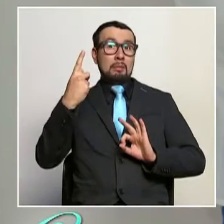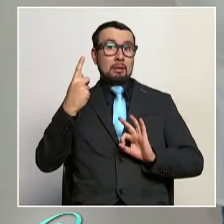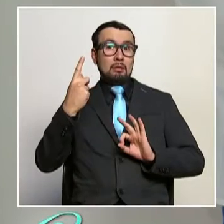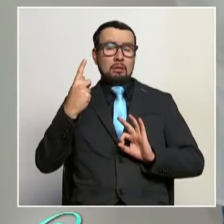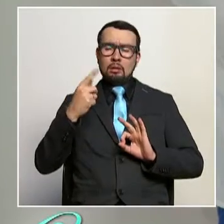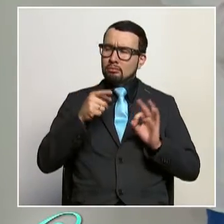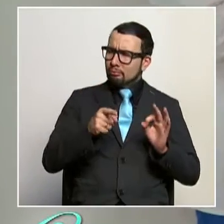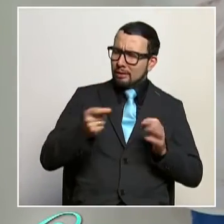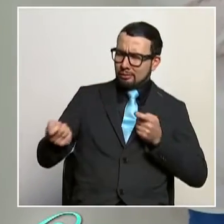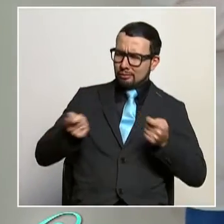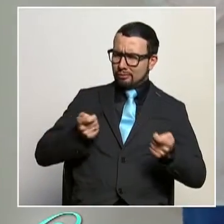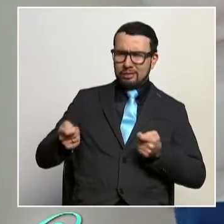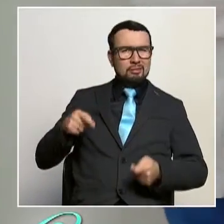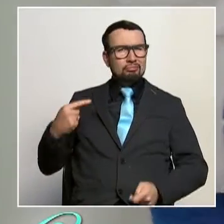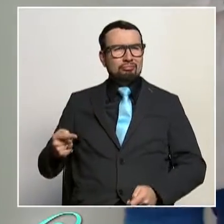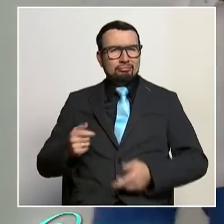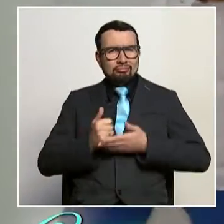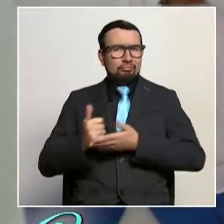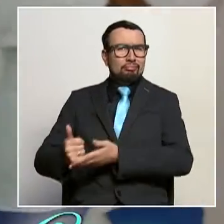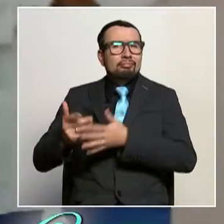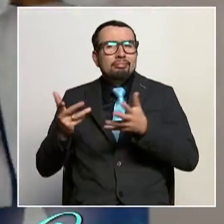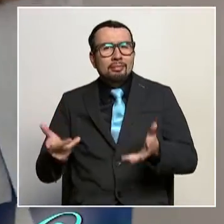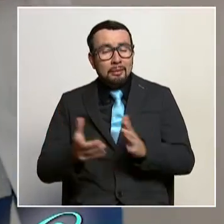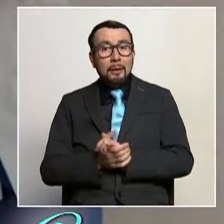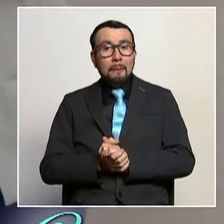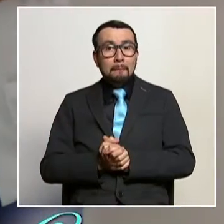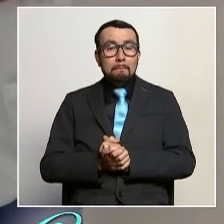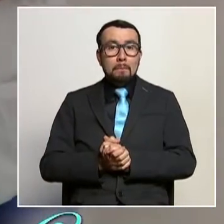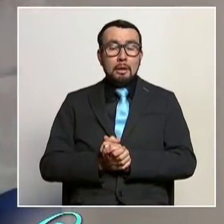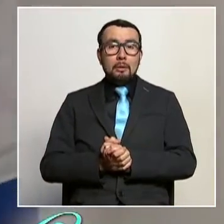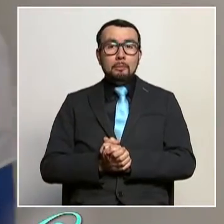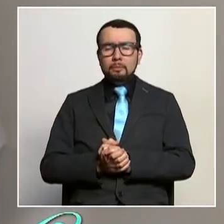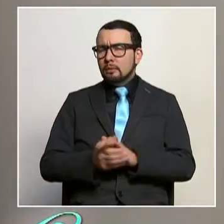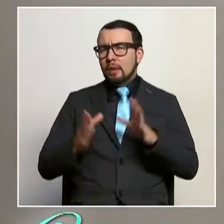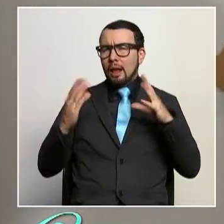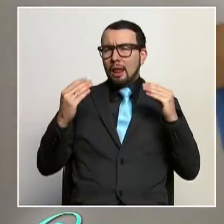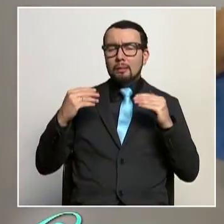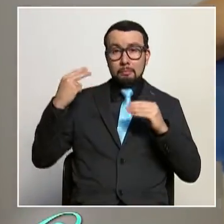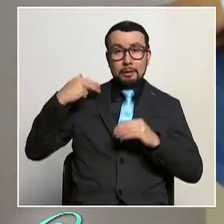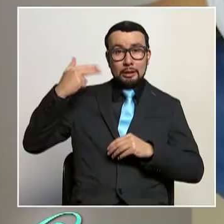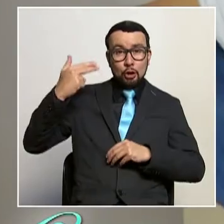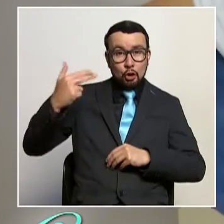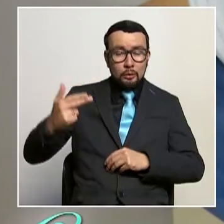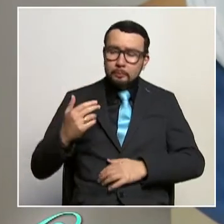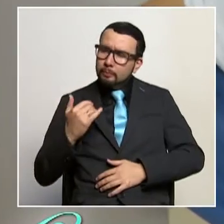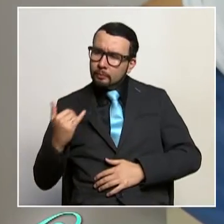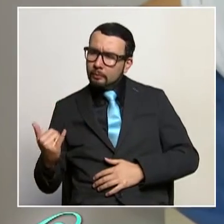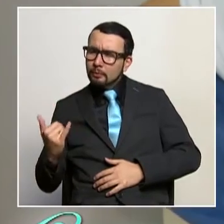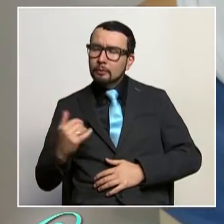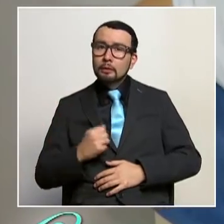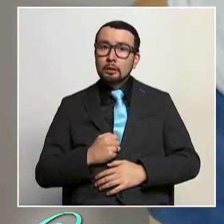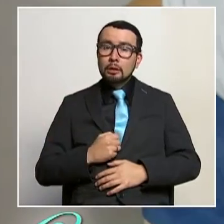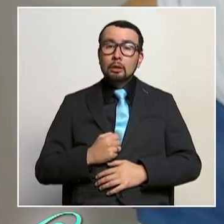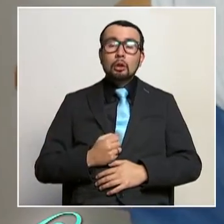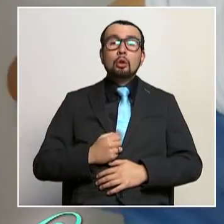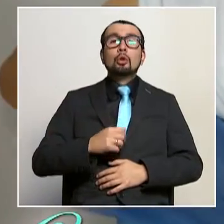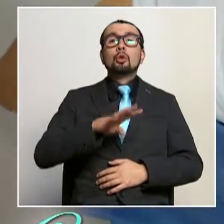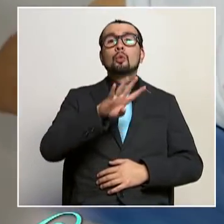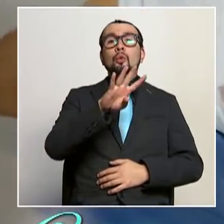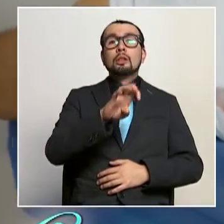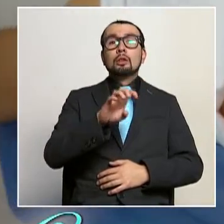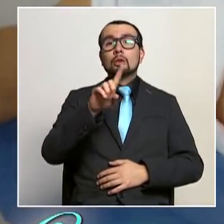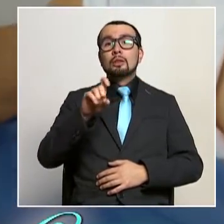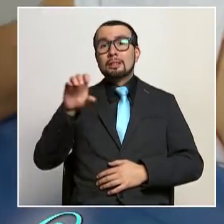qué tipo de tratamiento es este. Este tratamiento, hablando un poco de historia, estamos hablando de 960